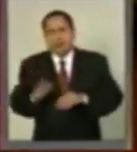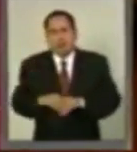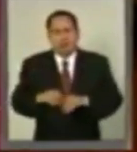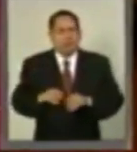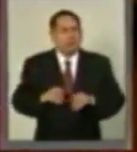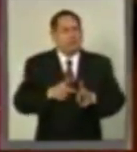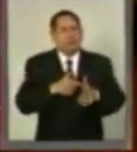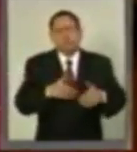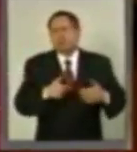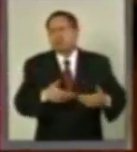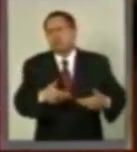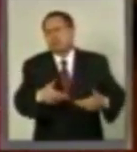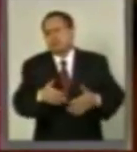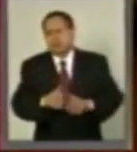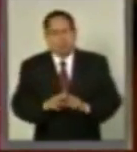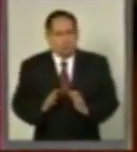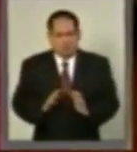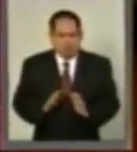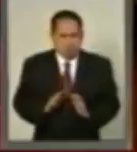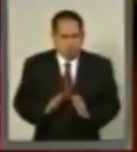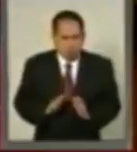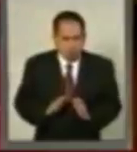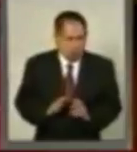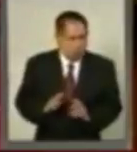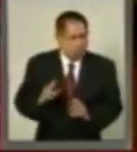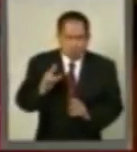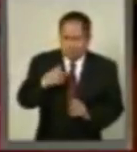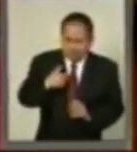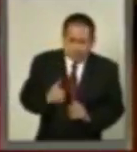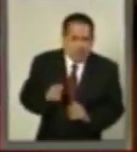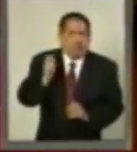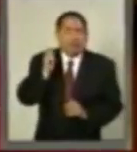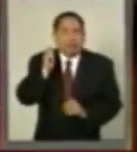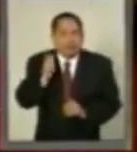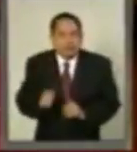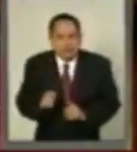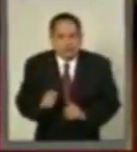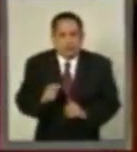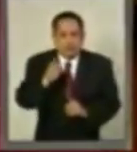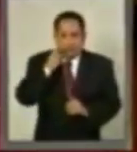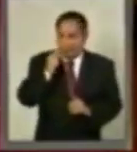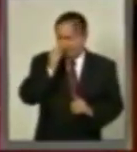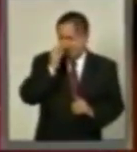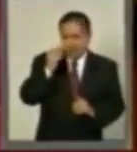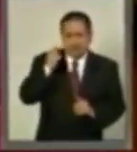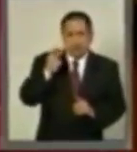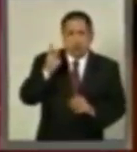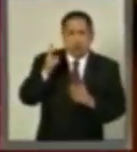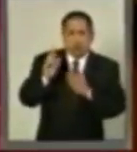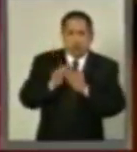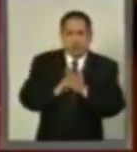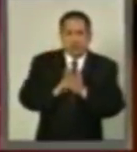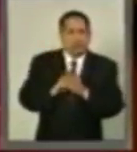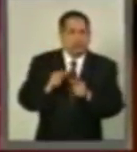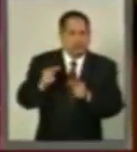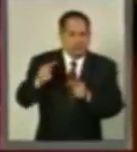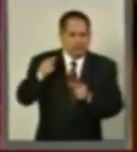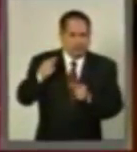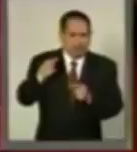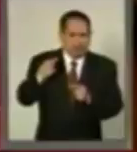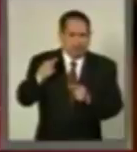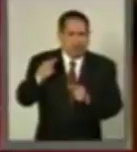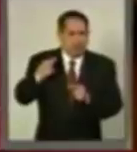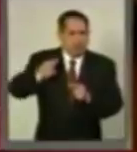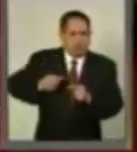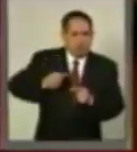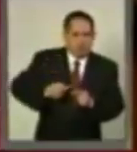las cosas sigan dándose, no entendiendo que tiene poco más de 2 meses del primero, del